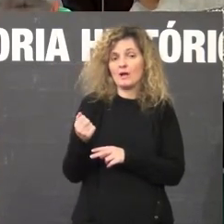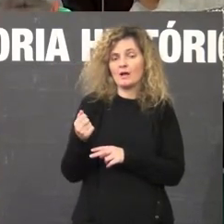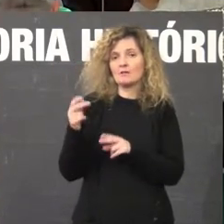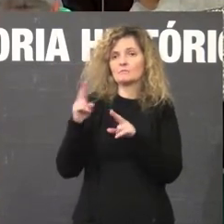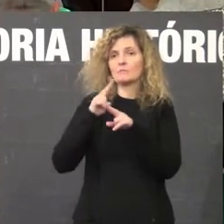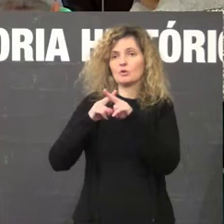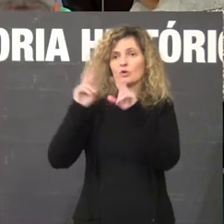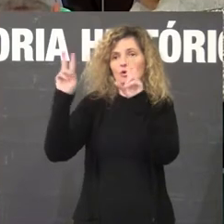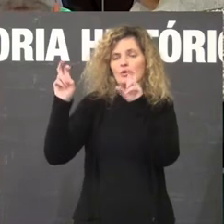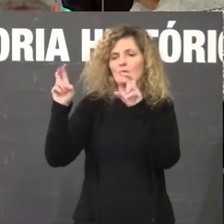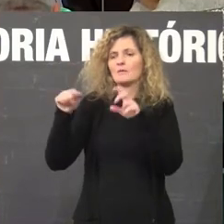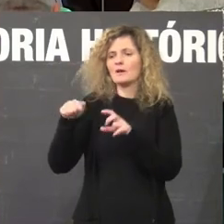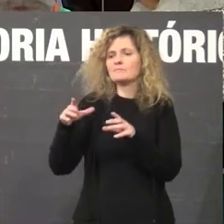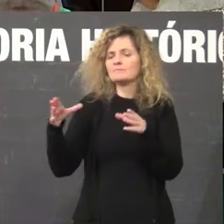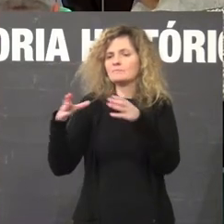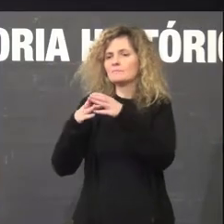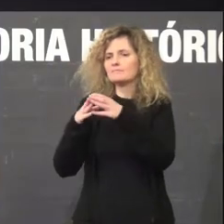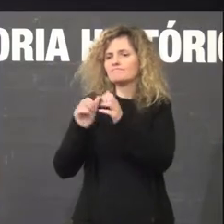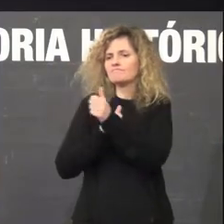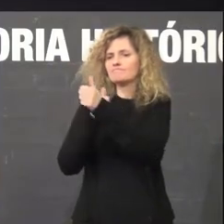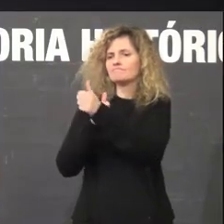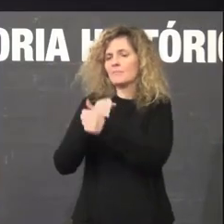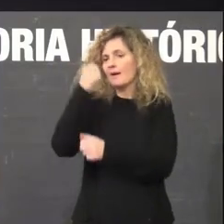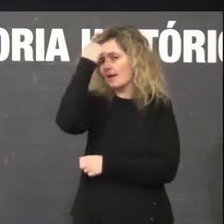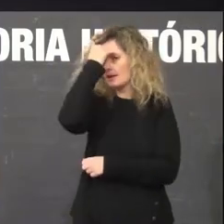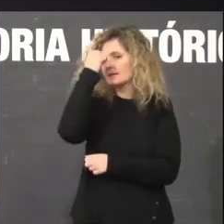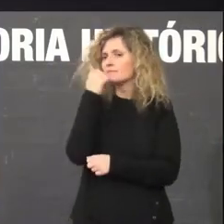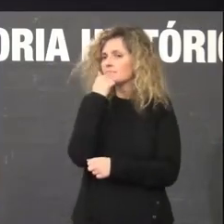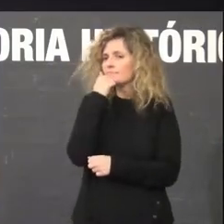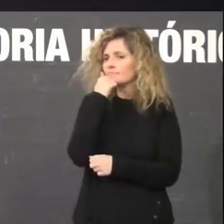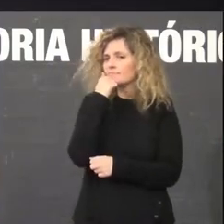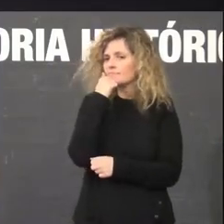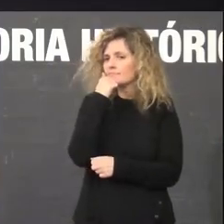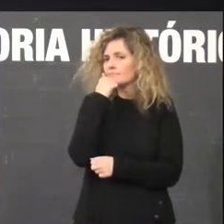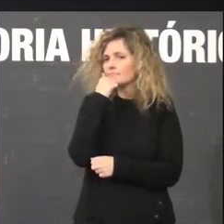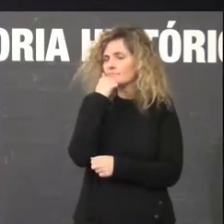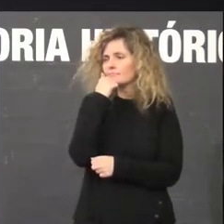e que seguían a estela de ETA,